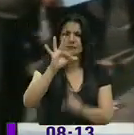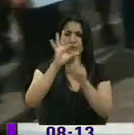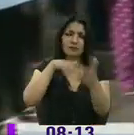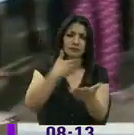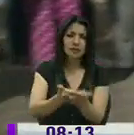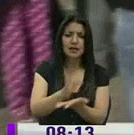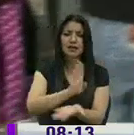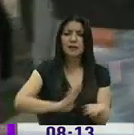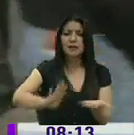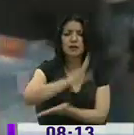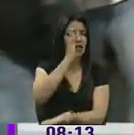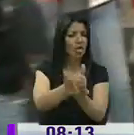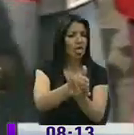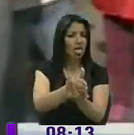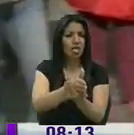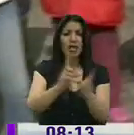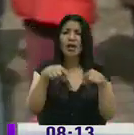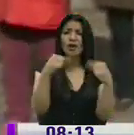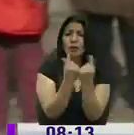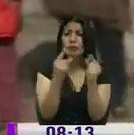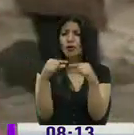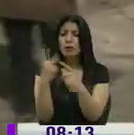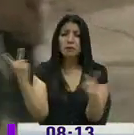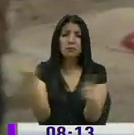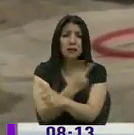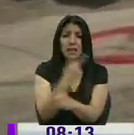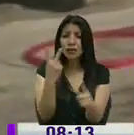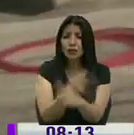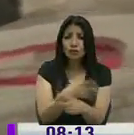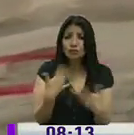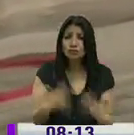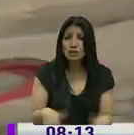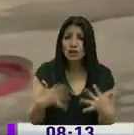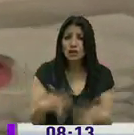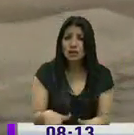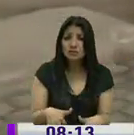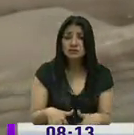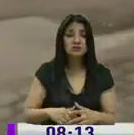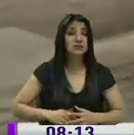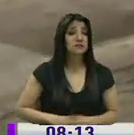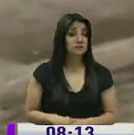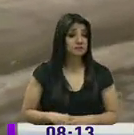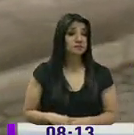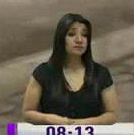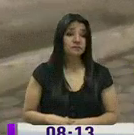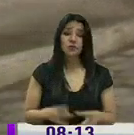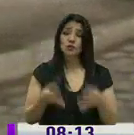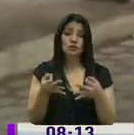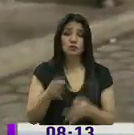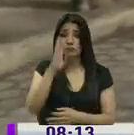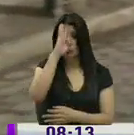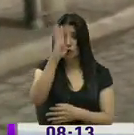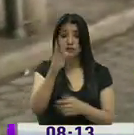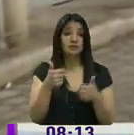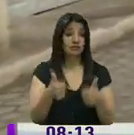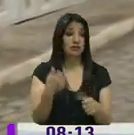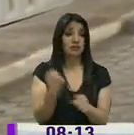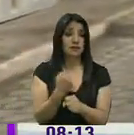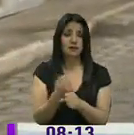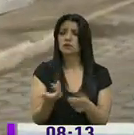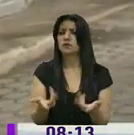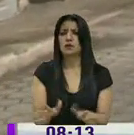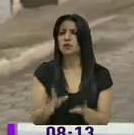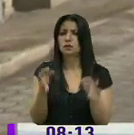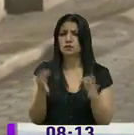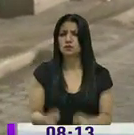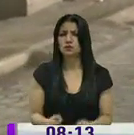al barrio y paren porque son unas bandas que no son de gran cosas son bandas así simples y no es justo que la policía no haga bien su trabajo usted